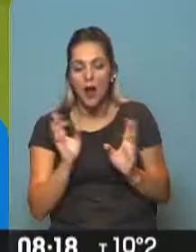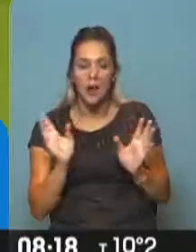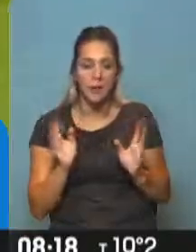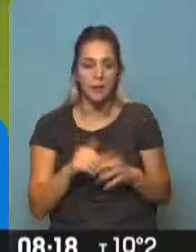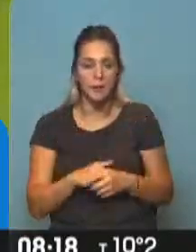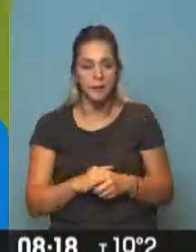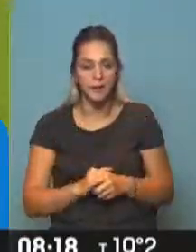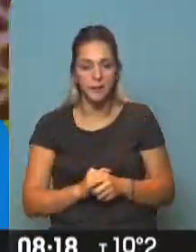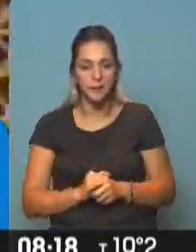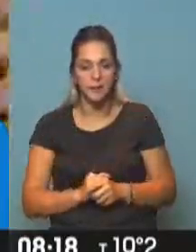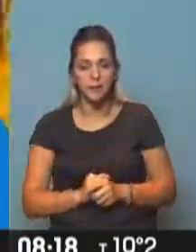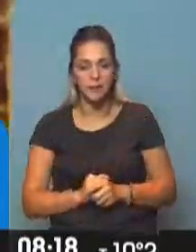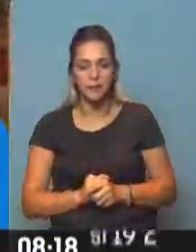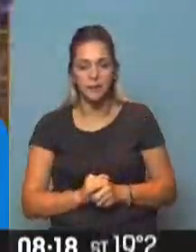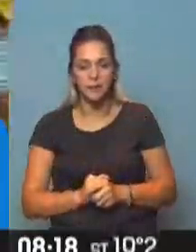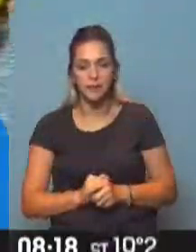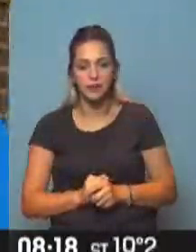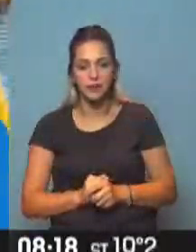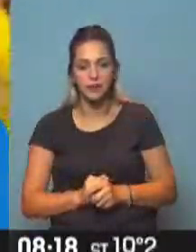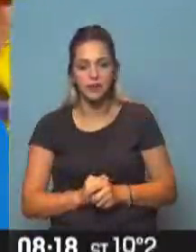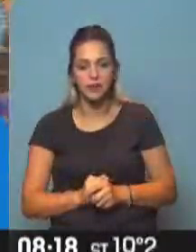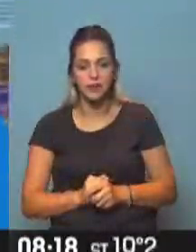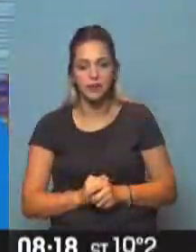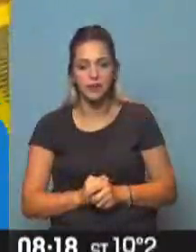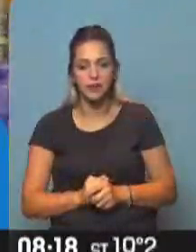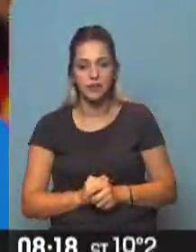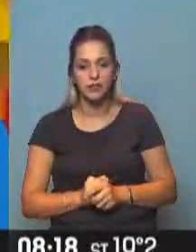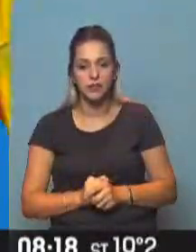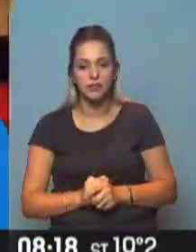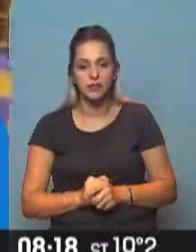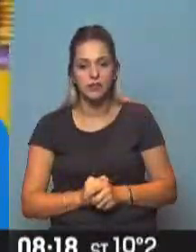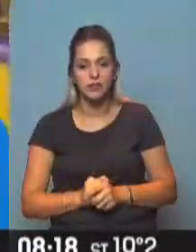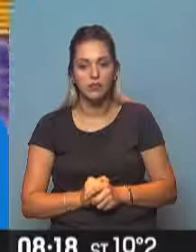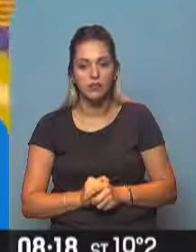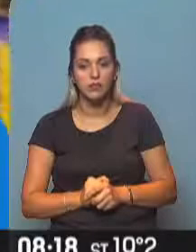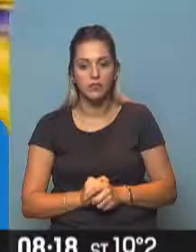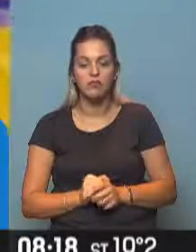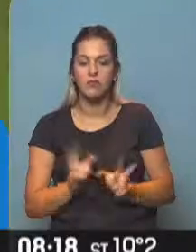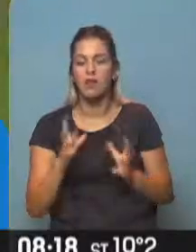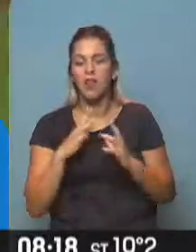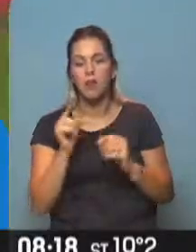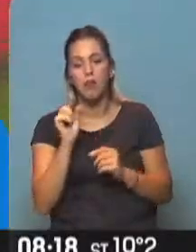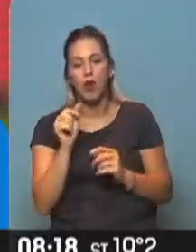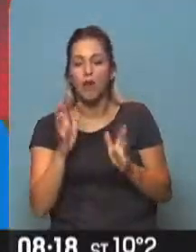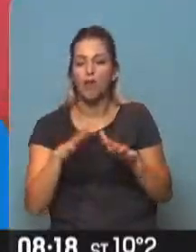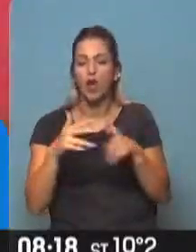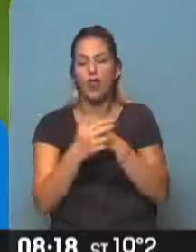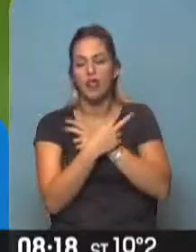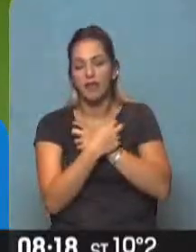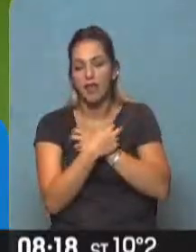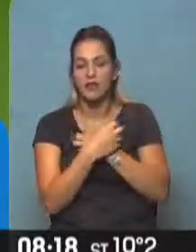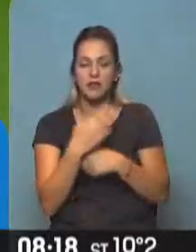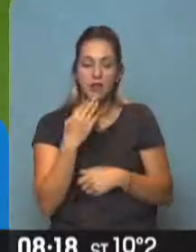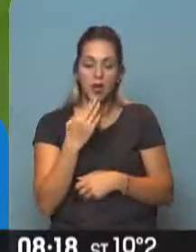realidad le permitió la posibilidad de esto, algún desajuste defensivo que tuvo Boca Juniors